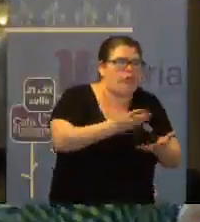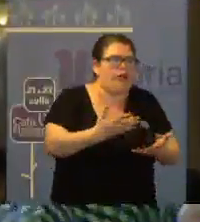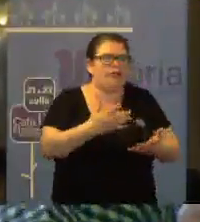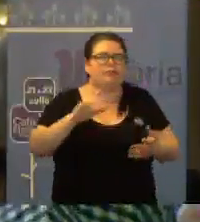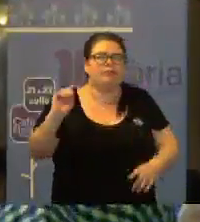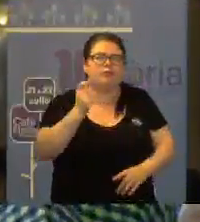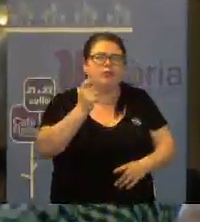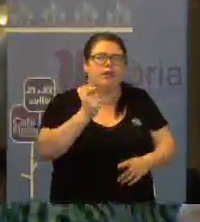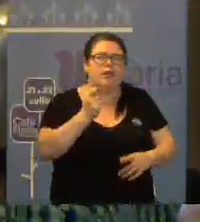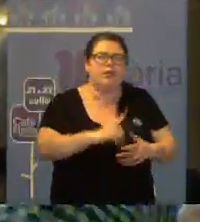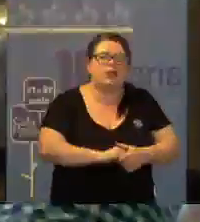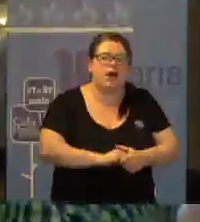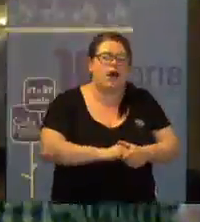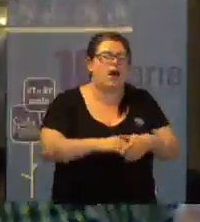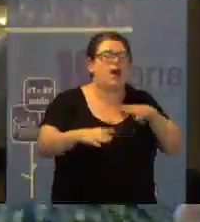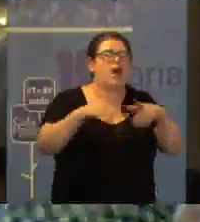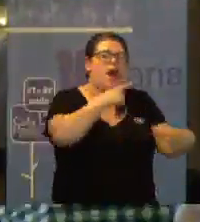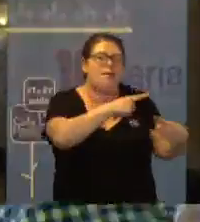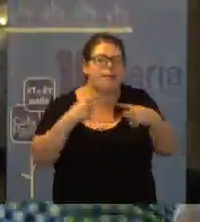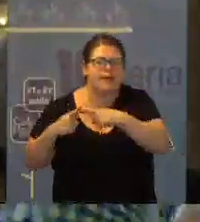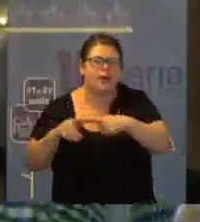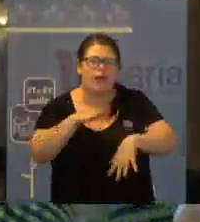triunfaran certos elementos que están agora